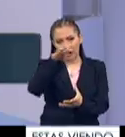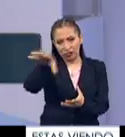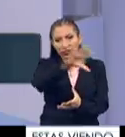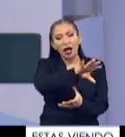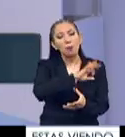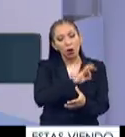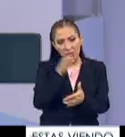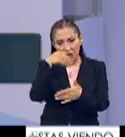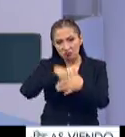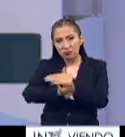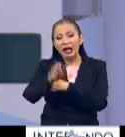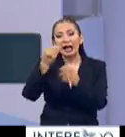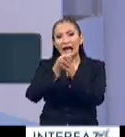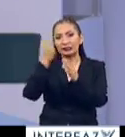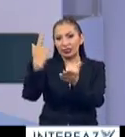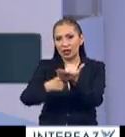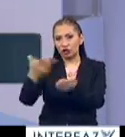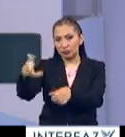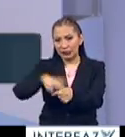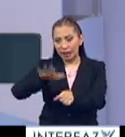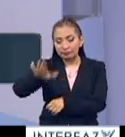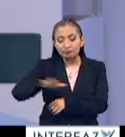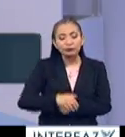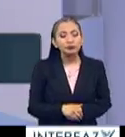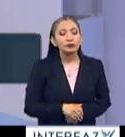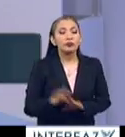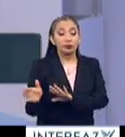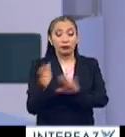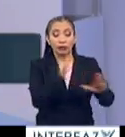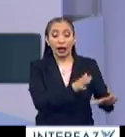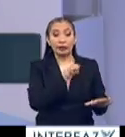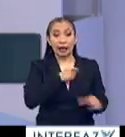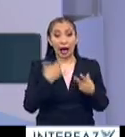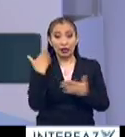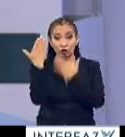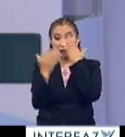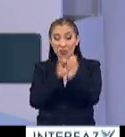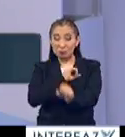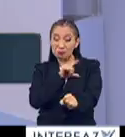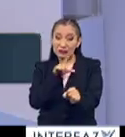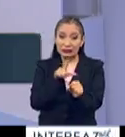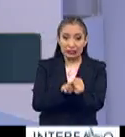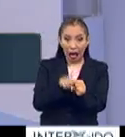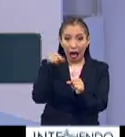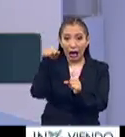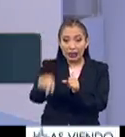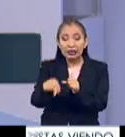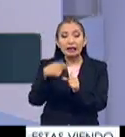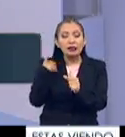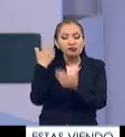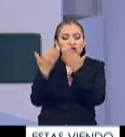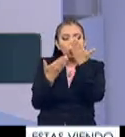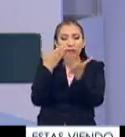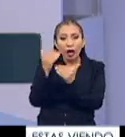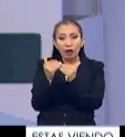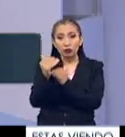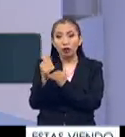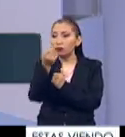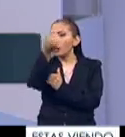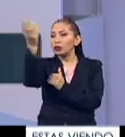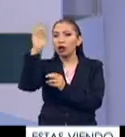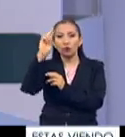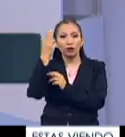la gran parte de las escuelas que toman clases ahí. Y ya como especialistas o los médicos que están en formación, pueden venir de